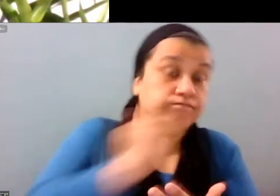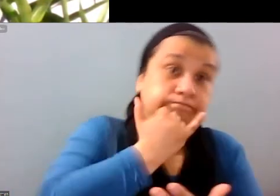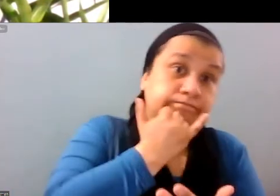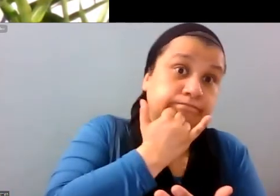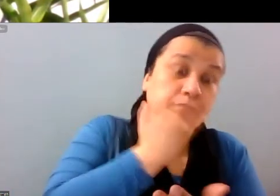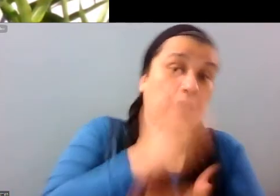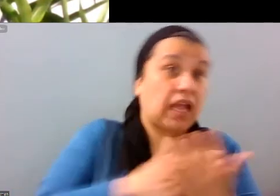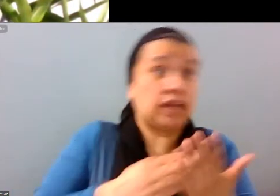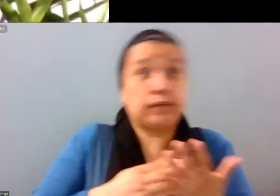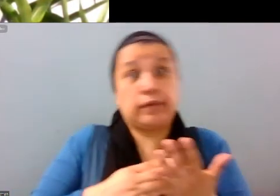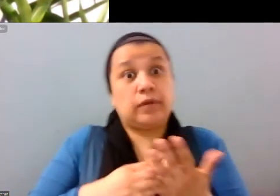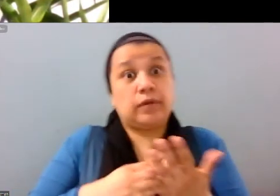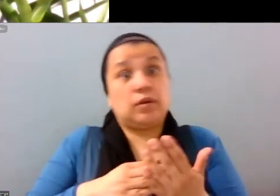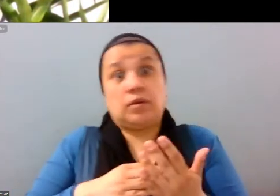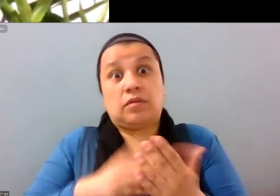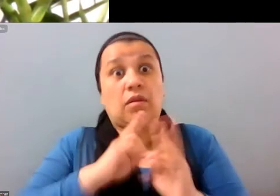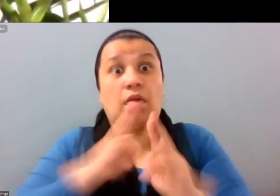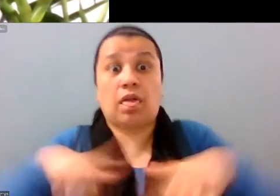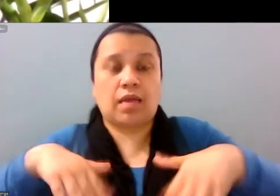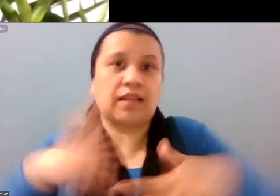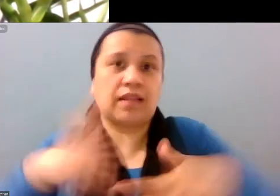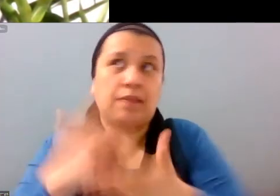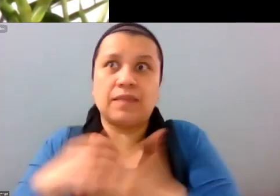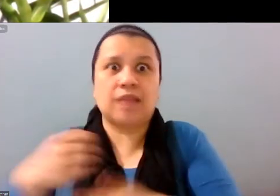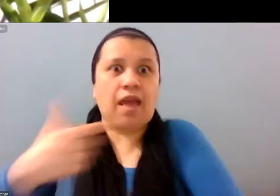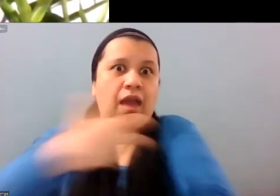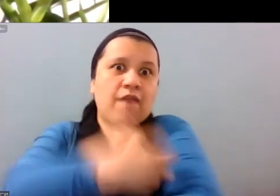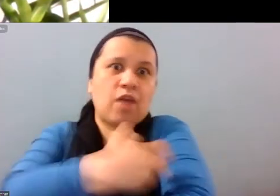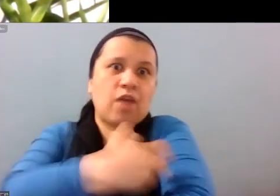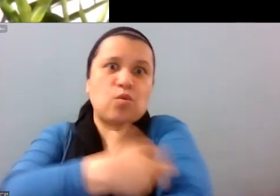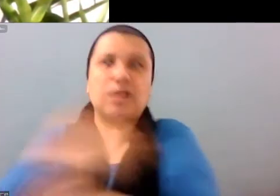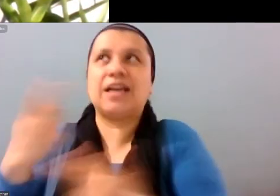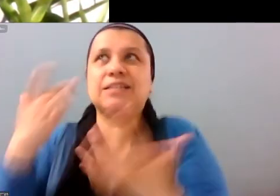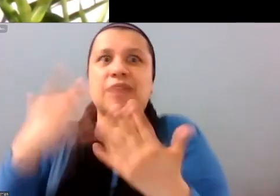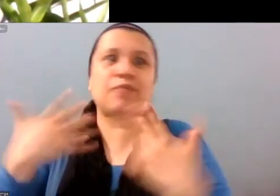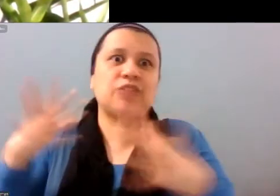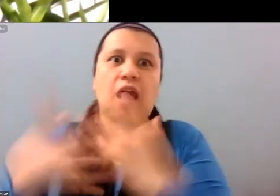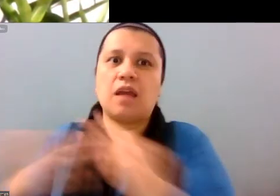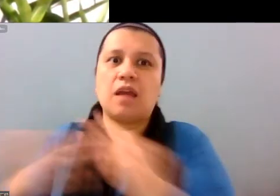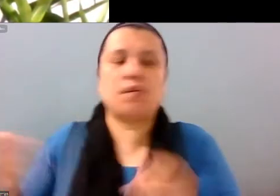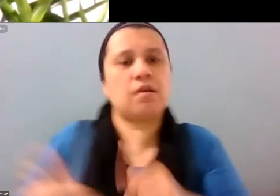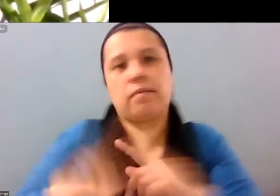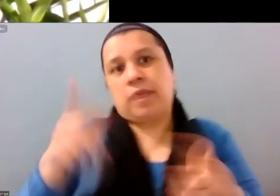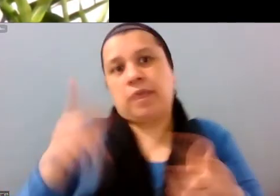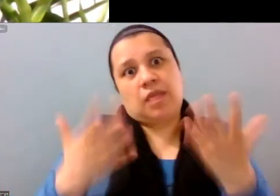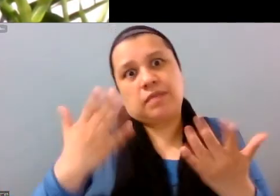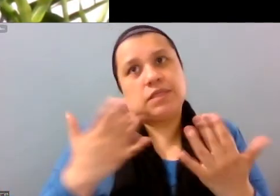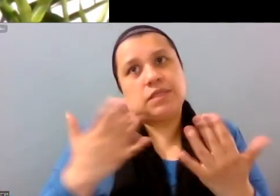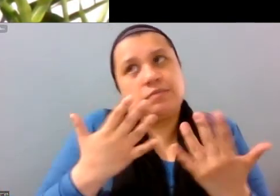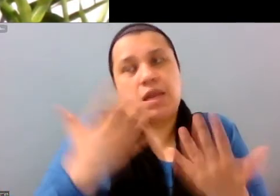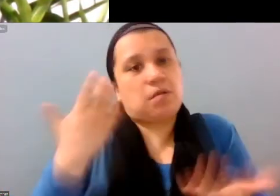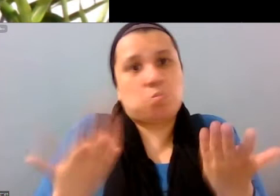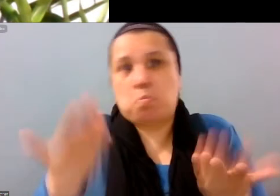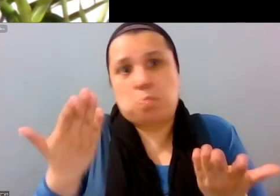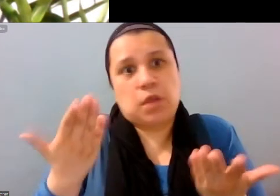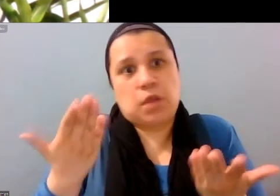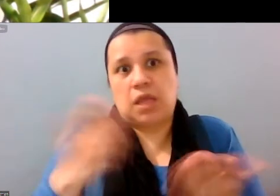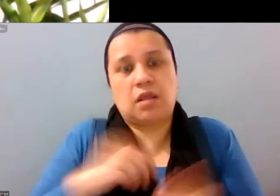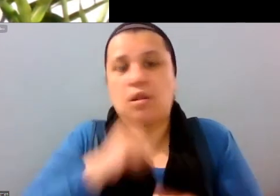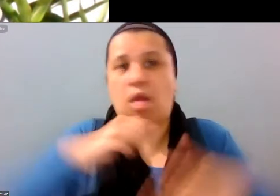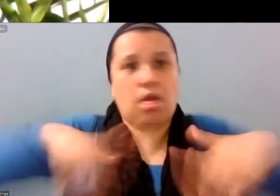esperamos porque todos esperamos pronto ya la vacuna y salir lo antes posible de esto pero también estar preparados ante el escenario que no sea así